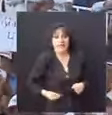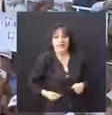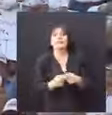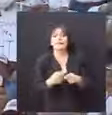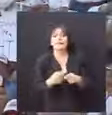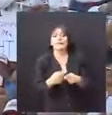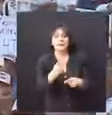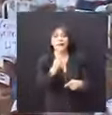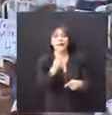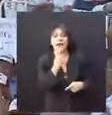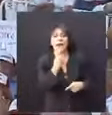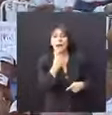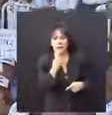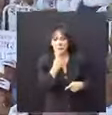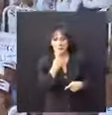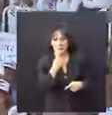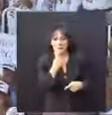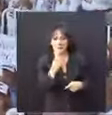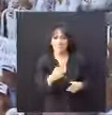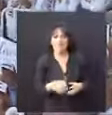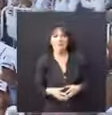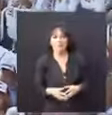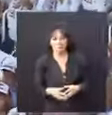López Obrador.